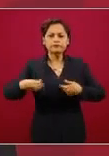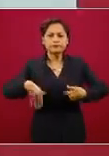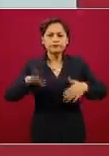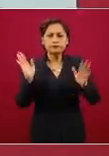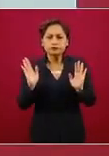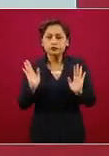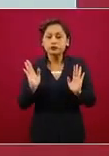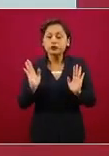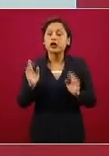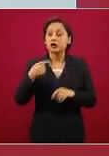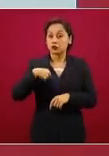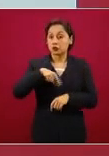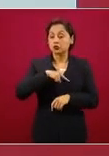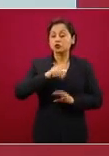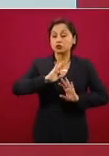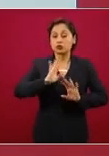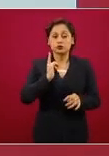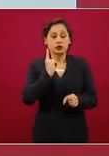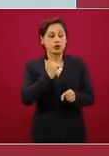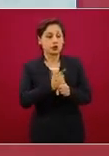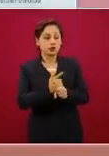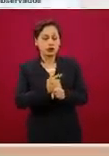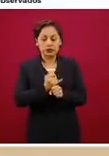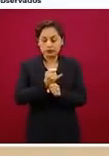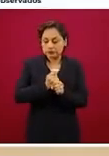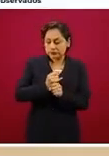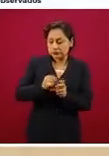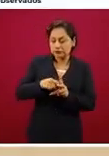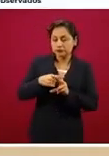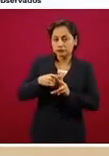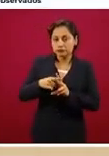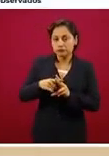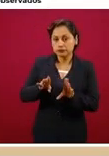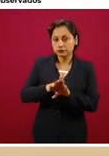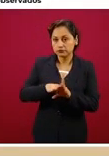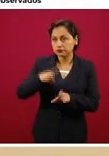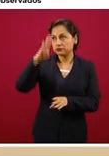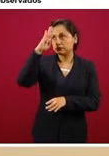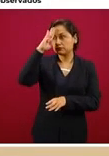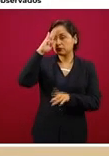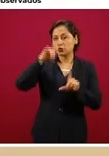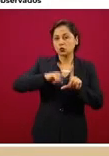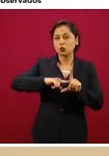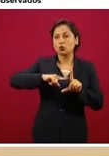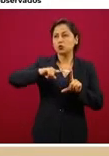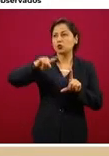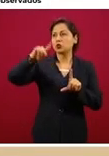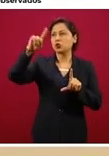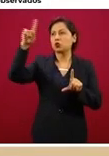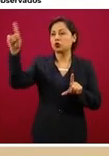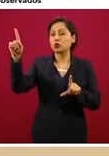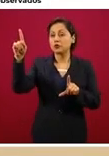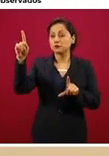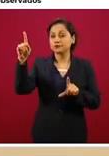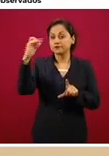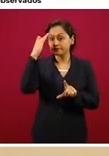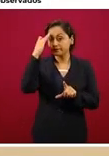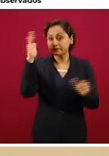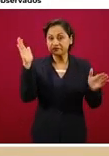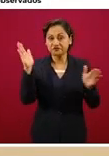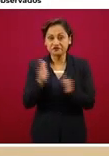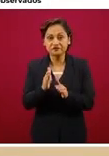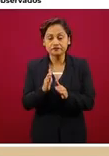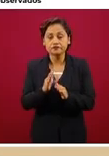identificado una curva epidémica muy alta en poco tiempo. Esto, como está descrito en